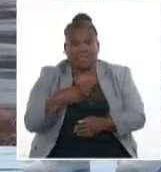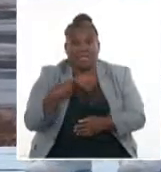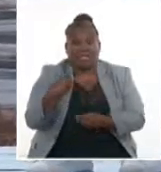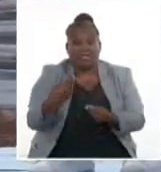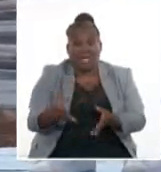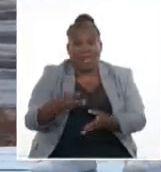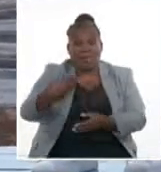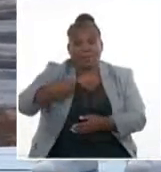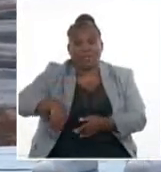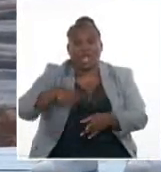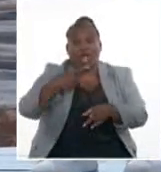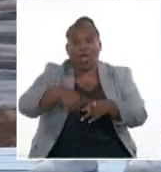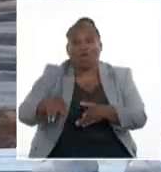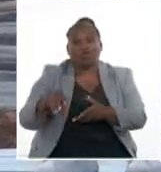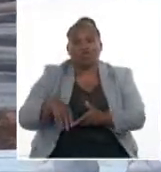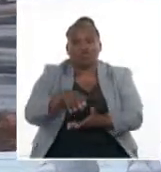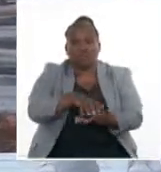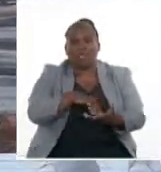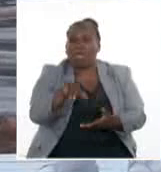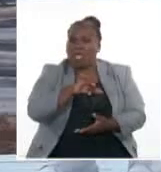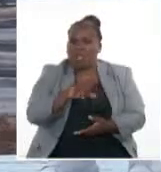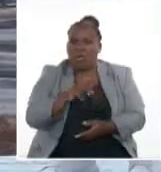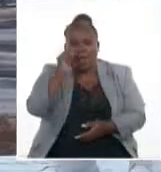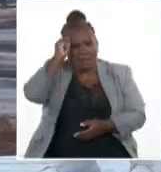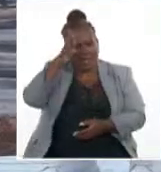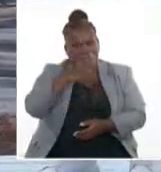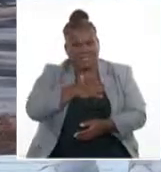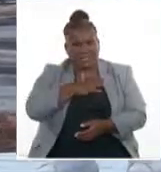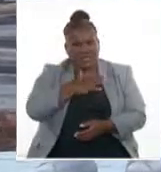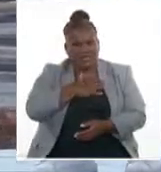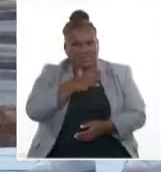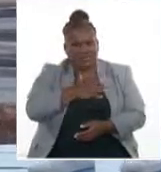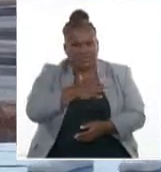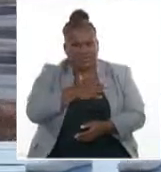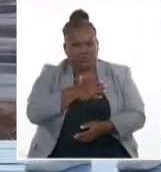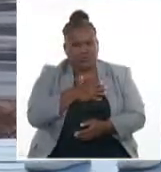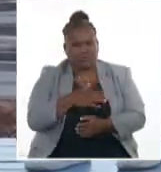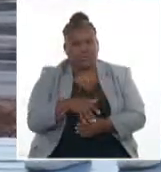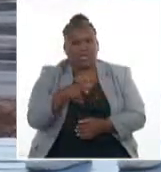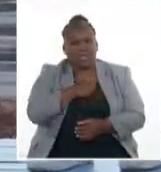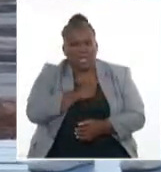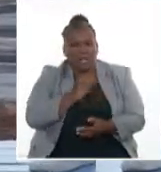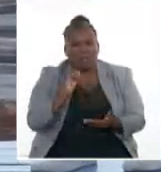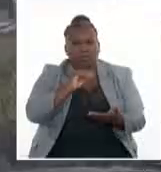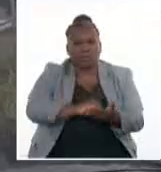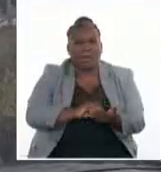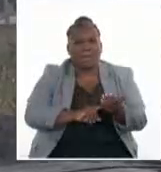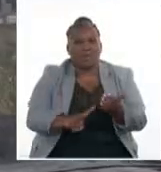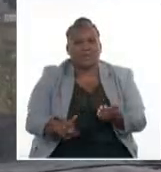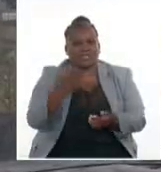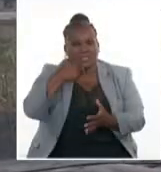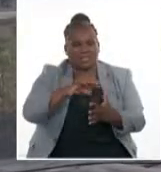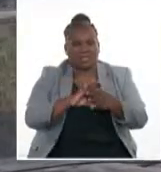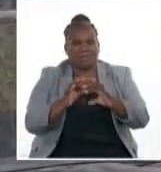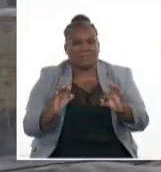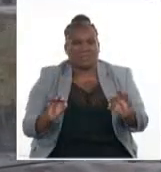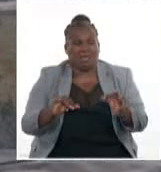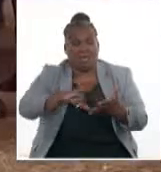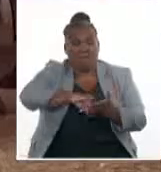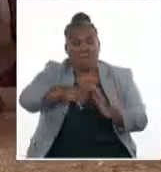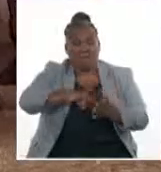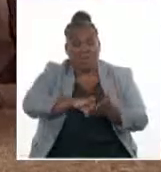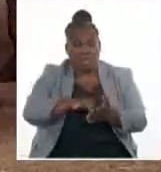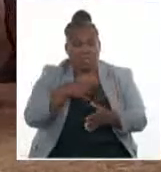otros lugares a replicar la experiencia que tenemos y queremos implementar en la provincia de Artemisa. El proyecto, que reúne